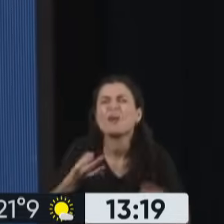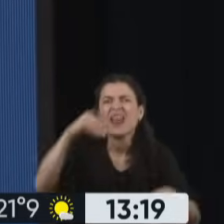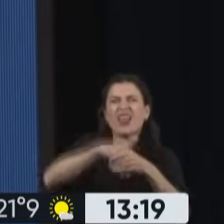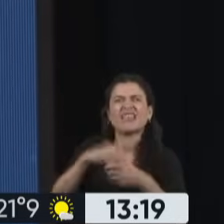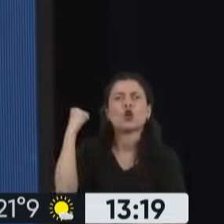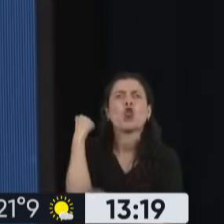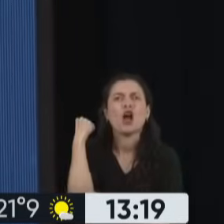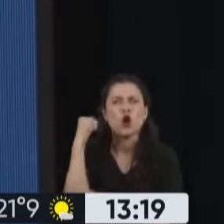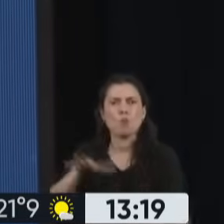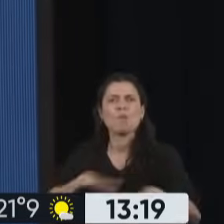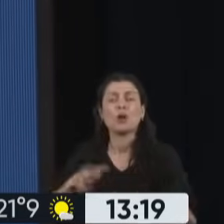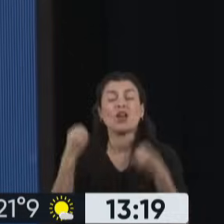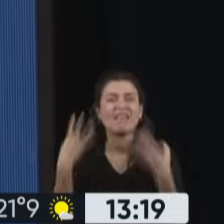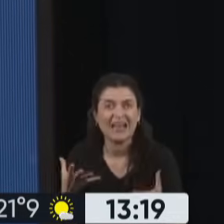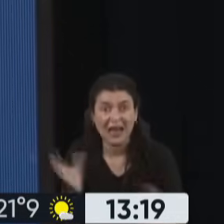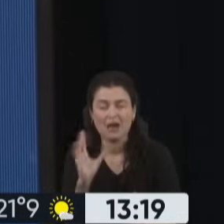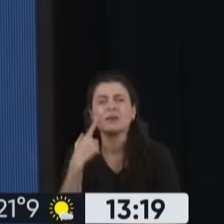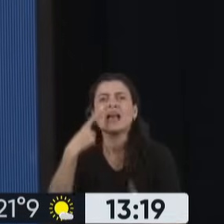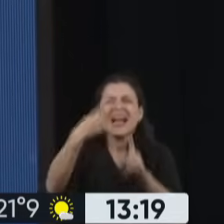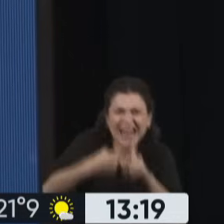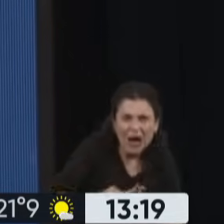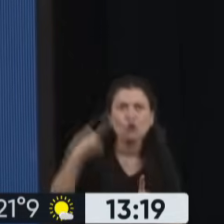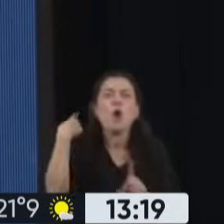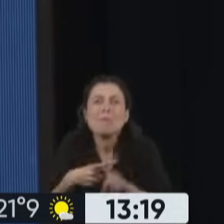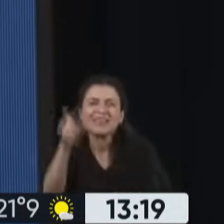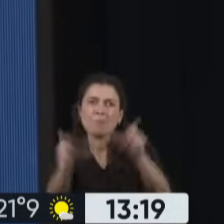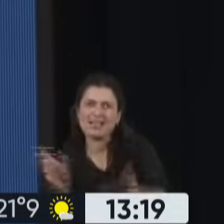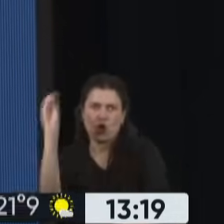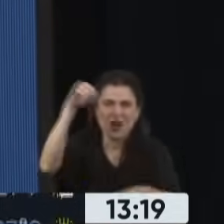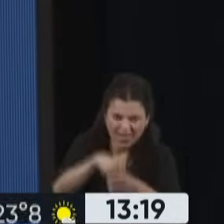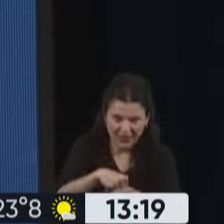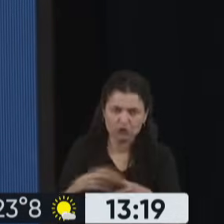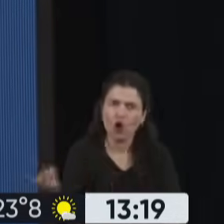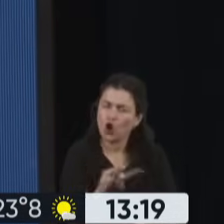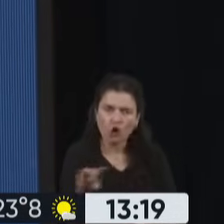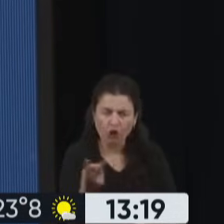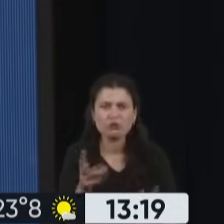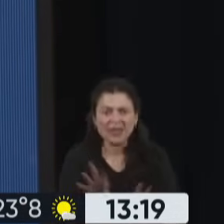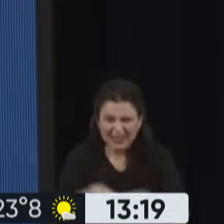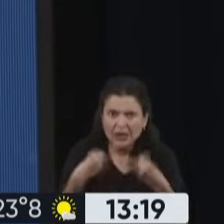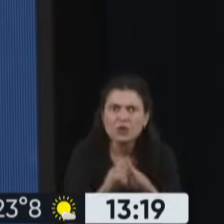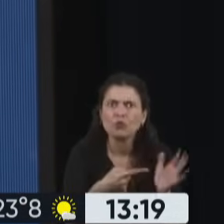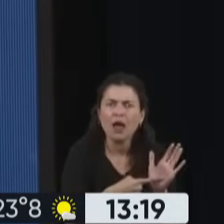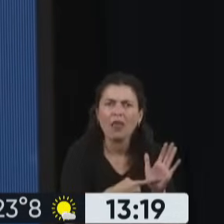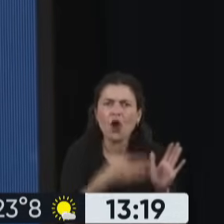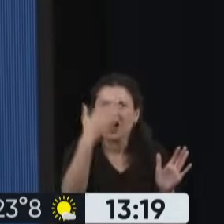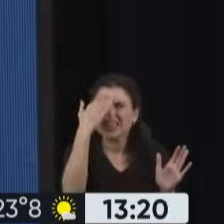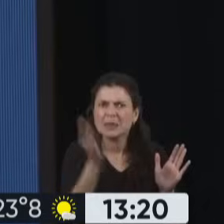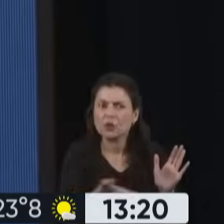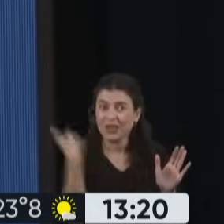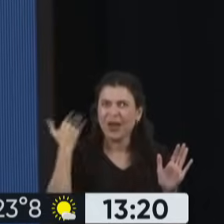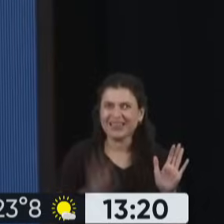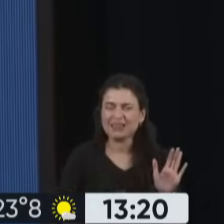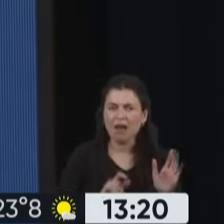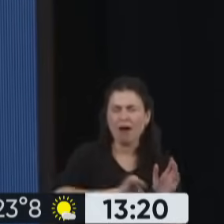cuando incorporan el capital humano, el modelo en lugar de explicar 15% salta a explicar 85%, es